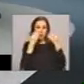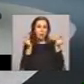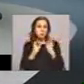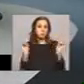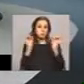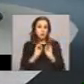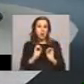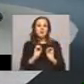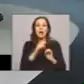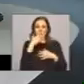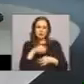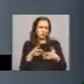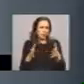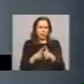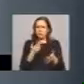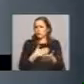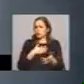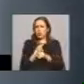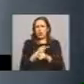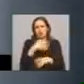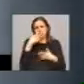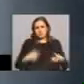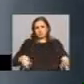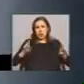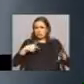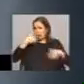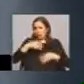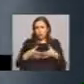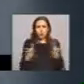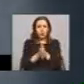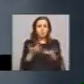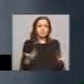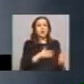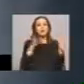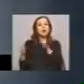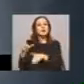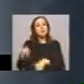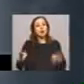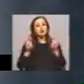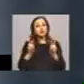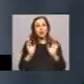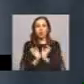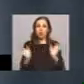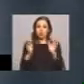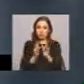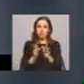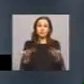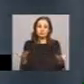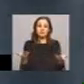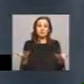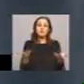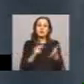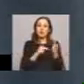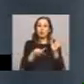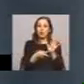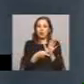se cree cualquier cosa que le pueda contar un chiflado. Y por otro lado está el tema de las redes sociales, el tema de la tecnología,